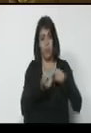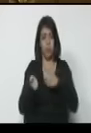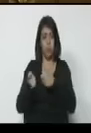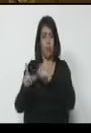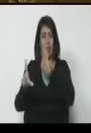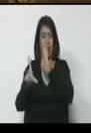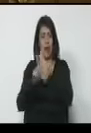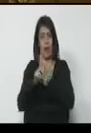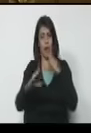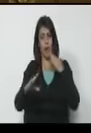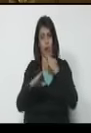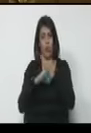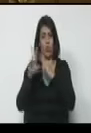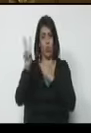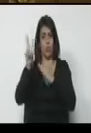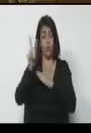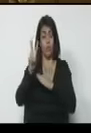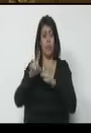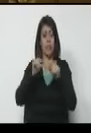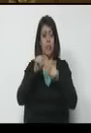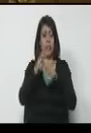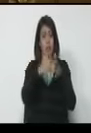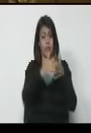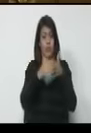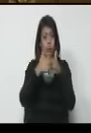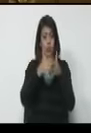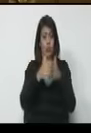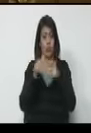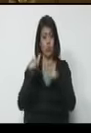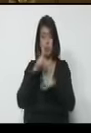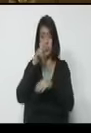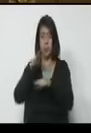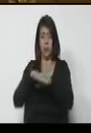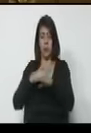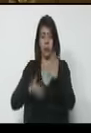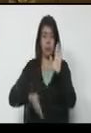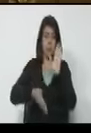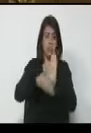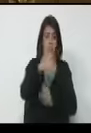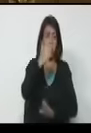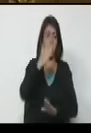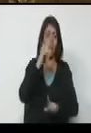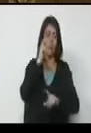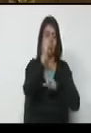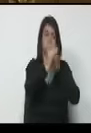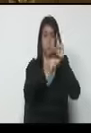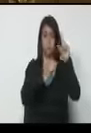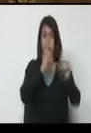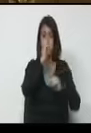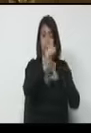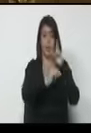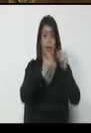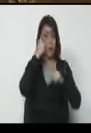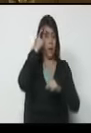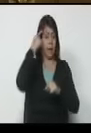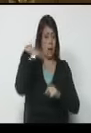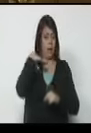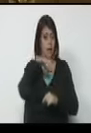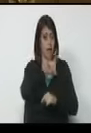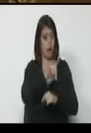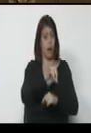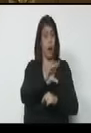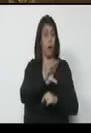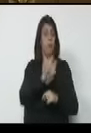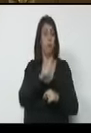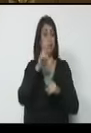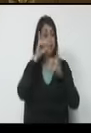ilegales, provocó la salida de un mayor número de migrantes no profesionales que creyeron en esa